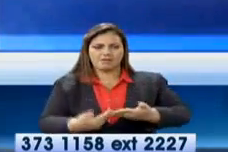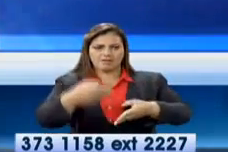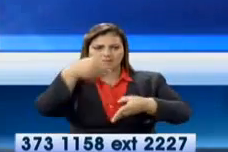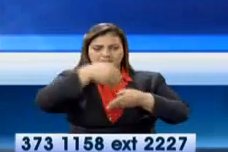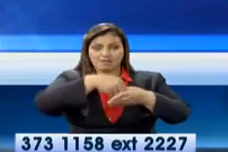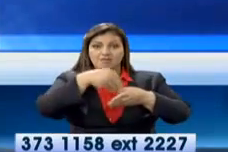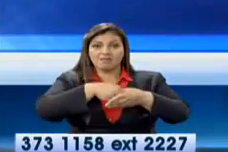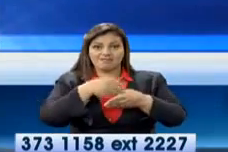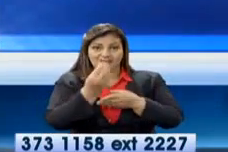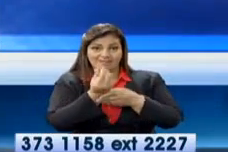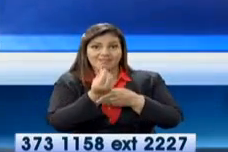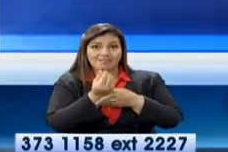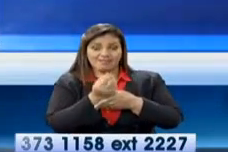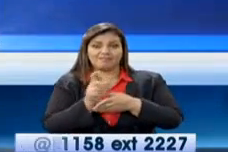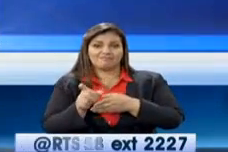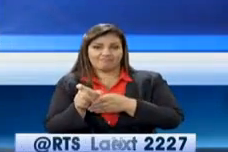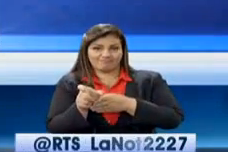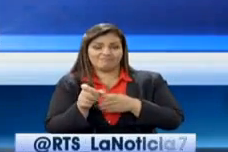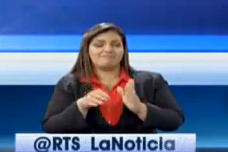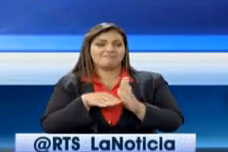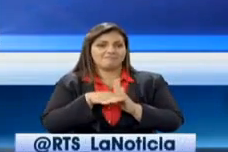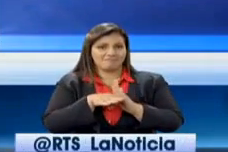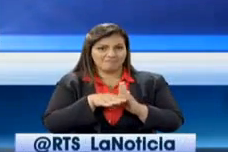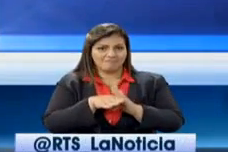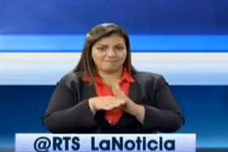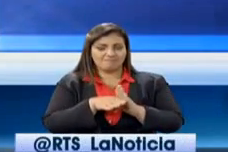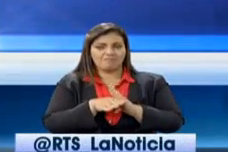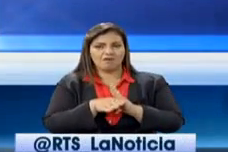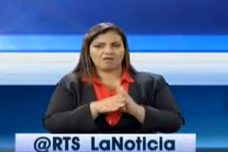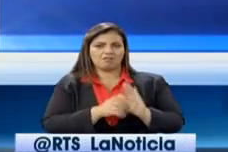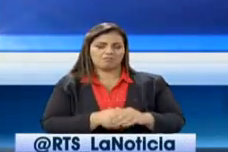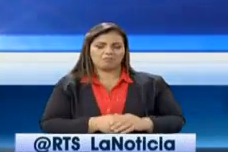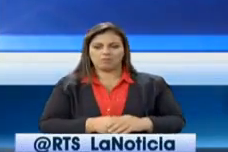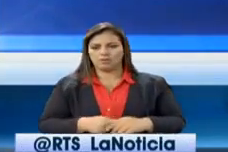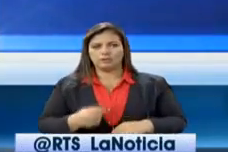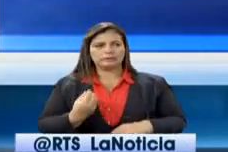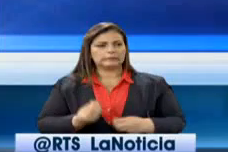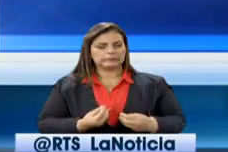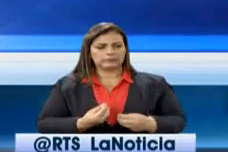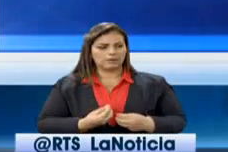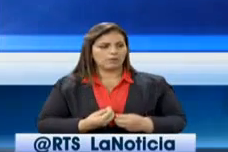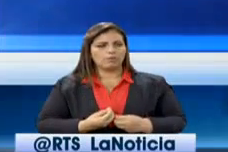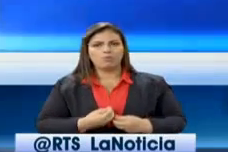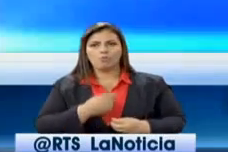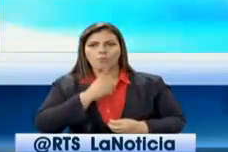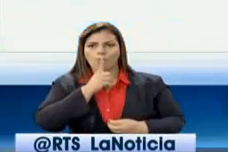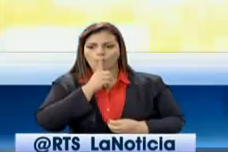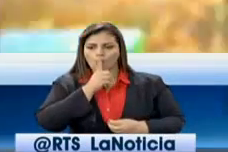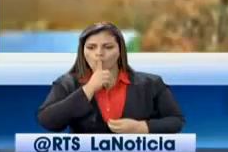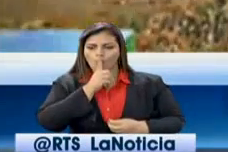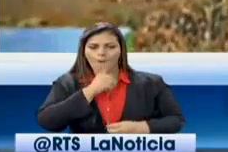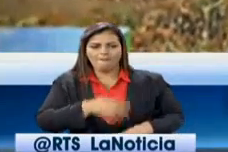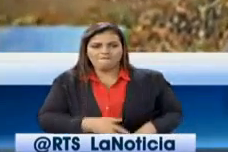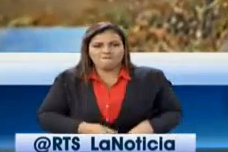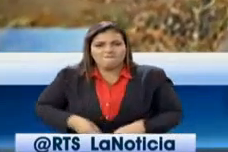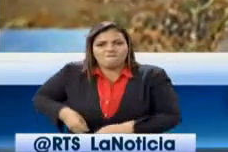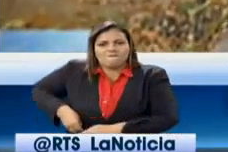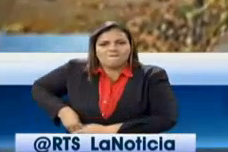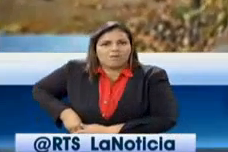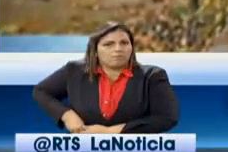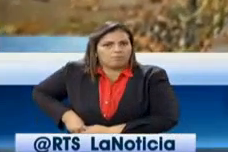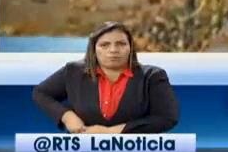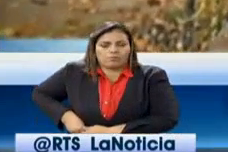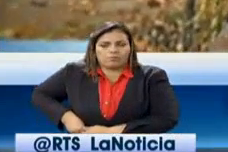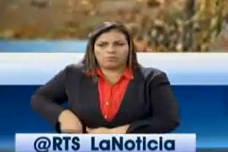billetera y verificar de quién es, ¿no? Obvio que había mucho dinero, tarjetas de crédito, cheques, documento. David sostiene que